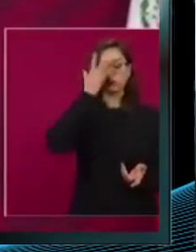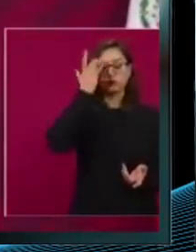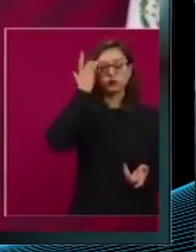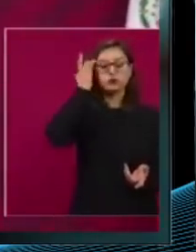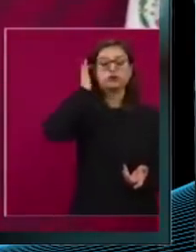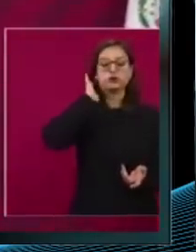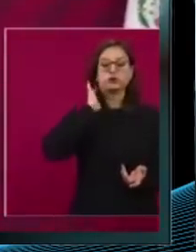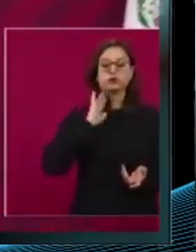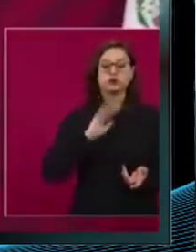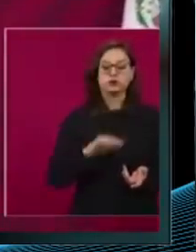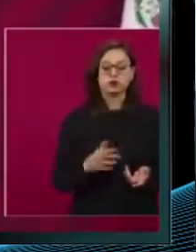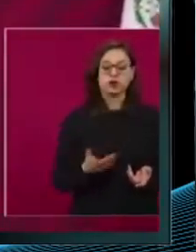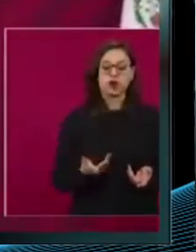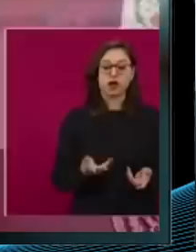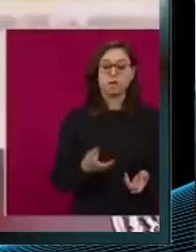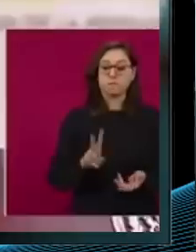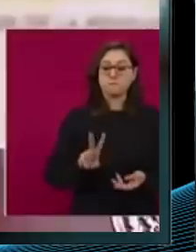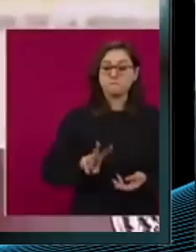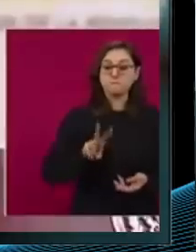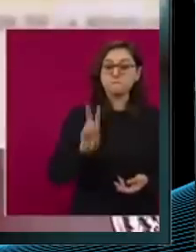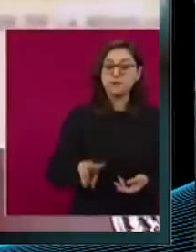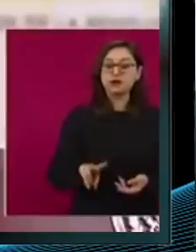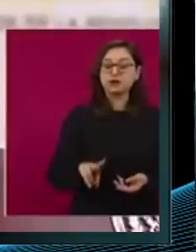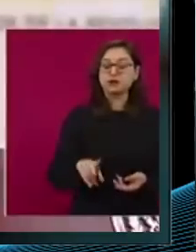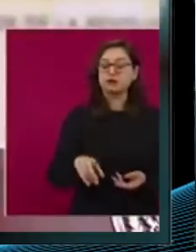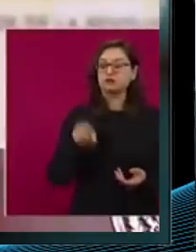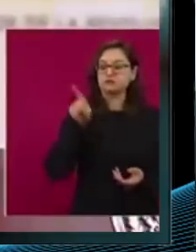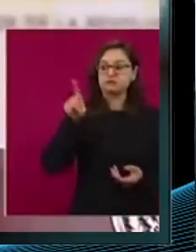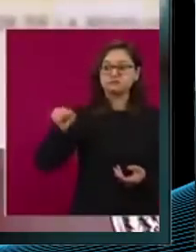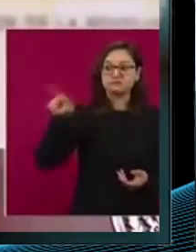abiertas violaciones a la ley,